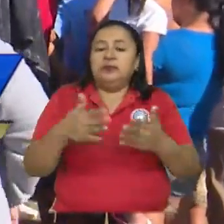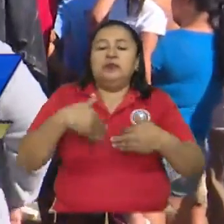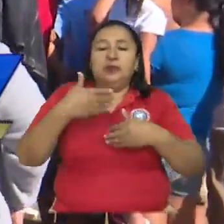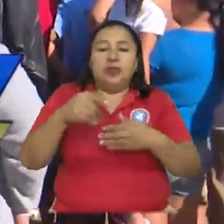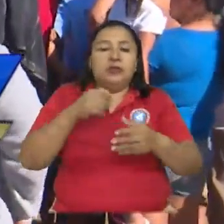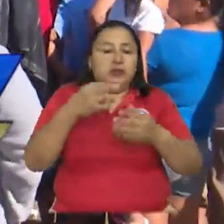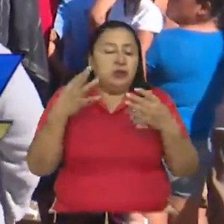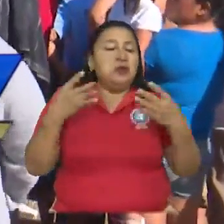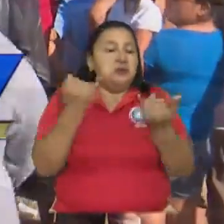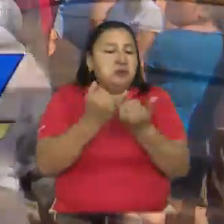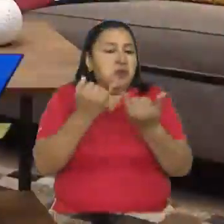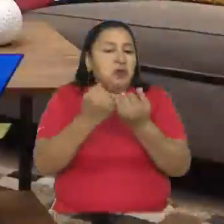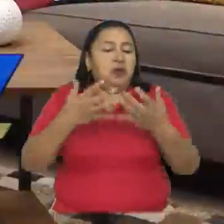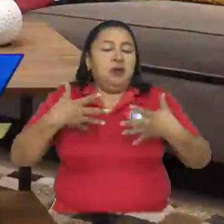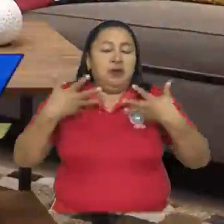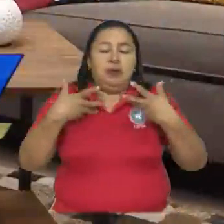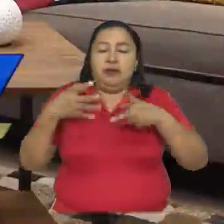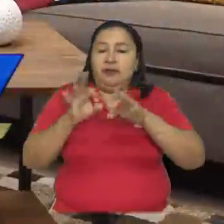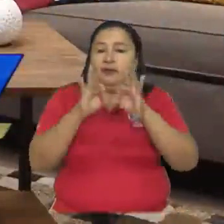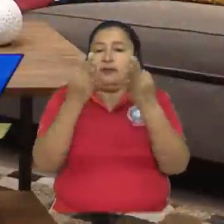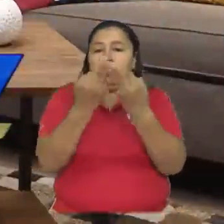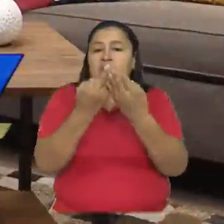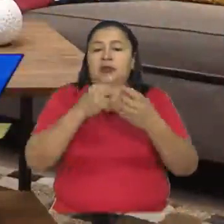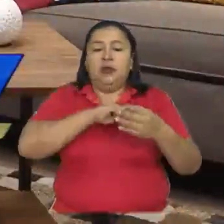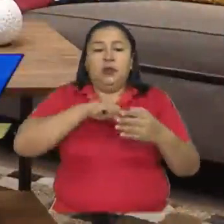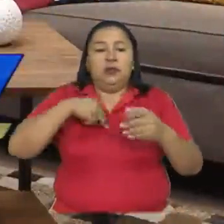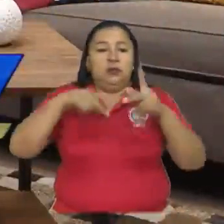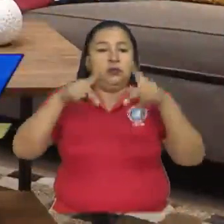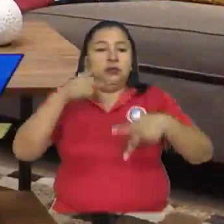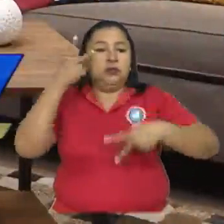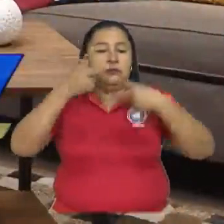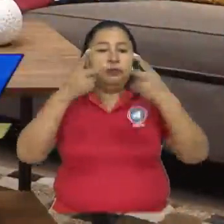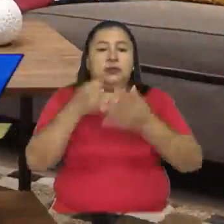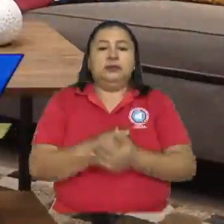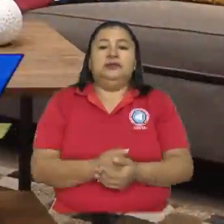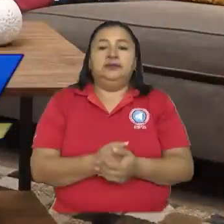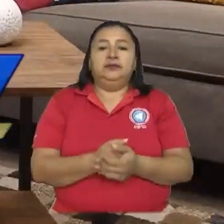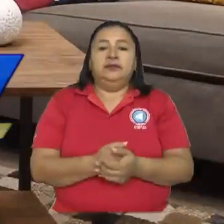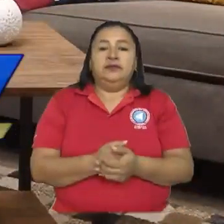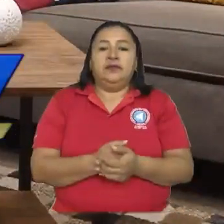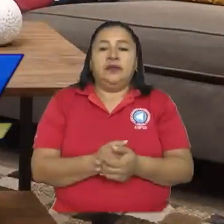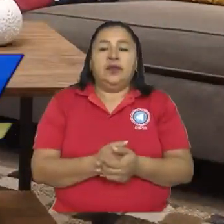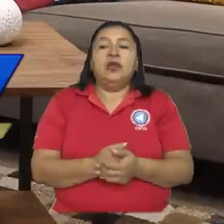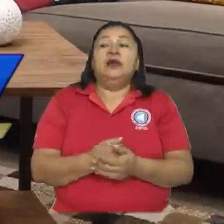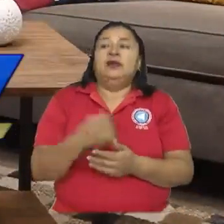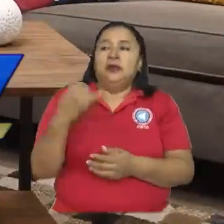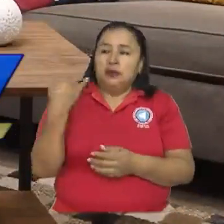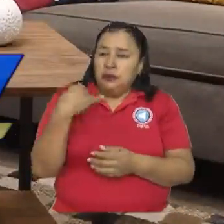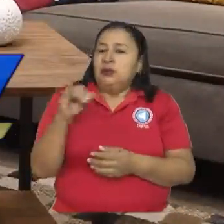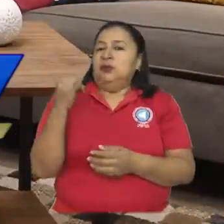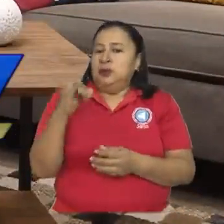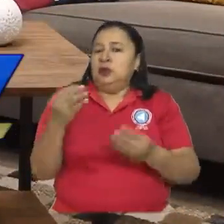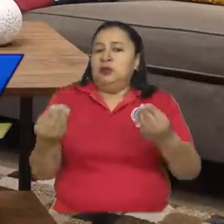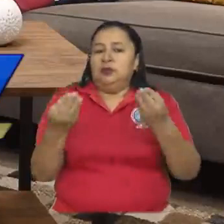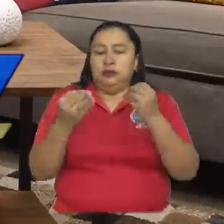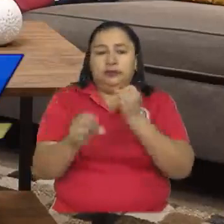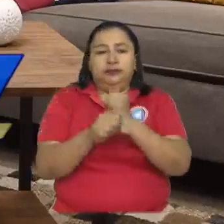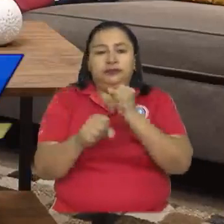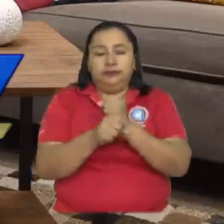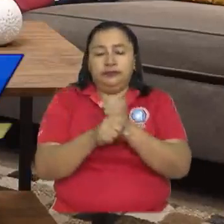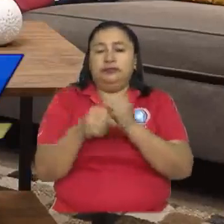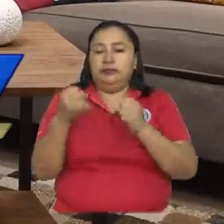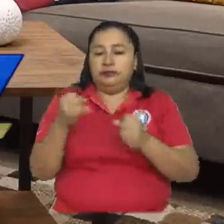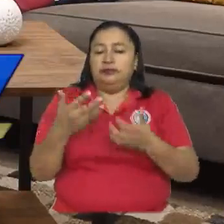ese disfrute de las familias y de nuestros visitantes. Y sin duda alguna, mucho trabajo siempre, pero también